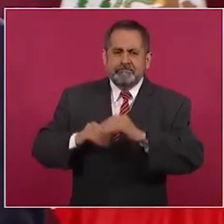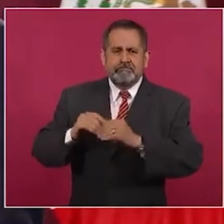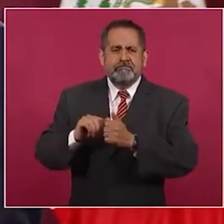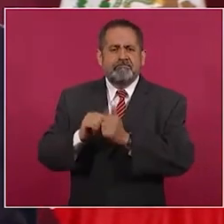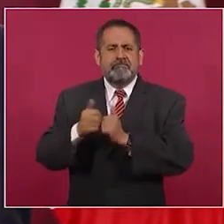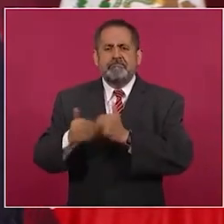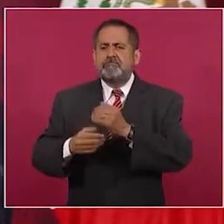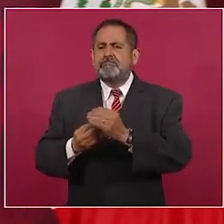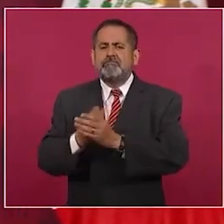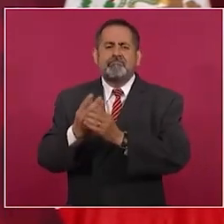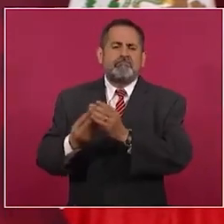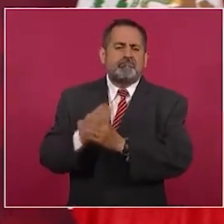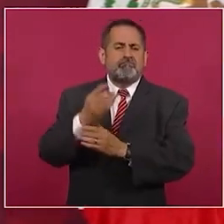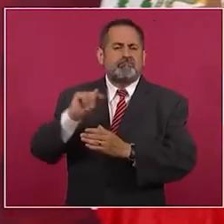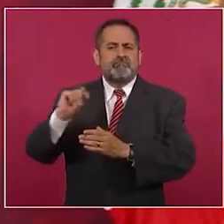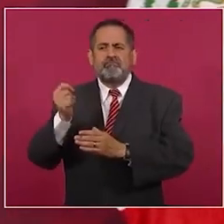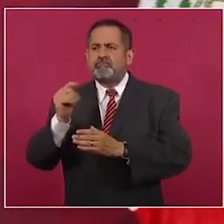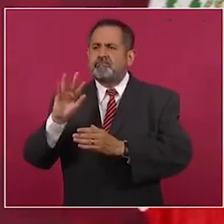desarrollando la tecnología,